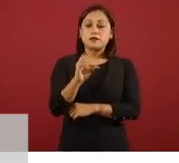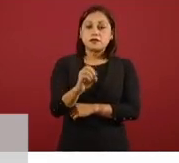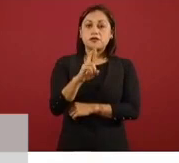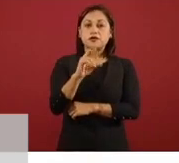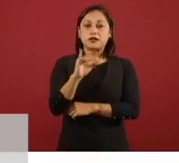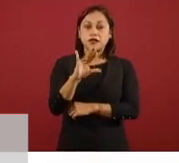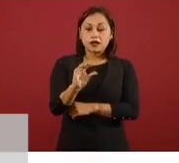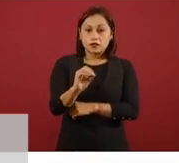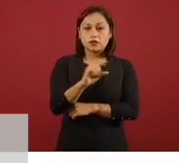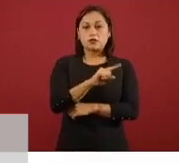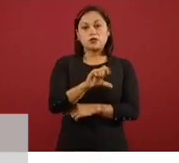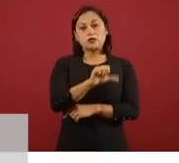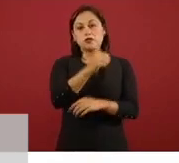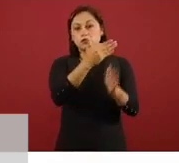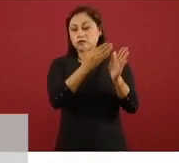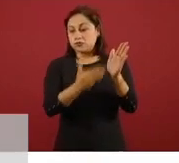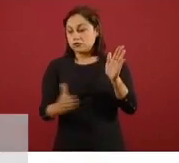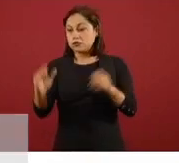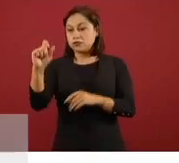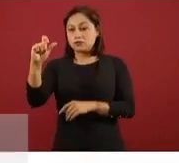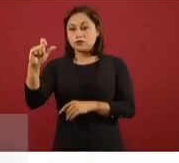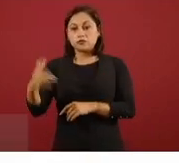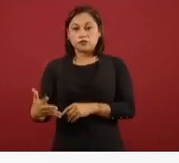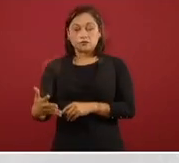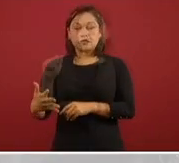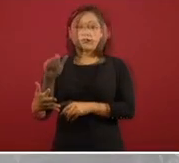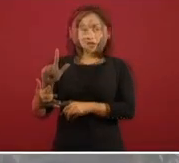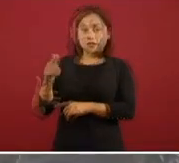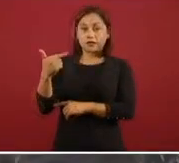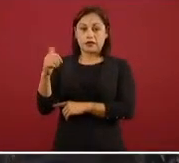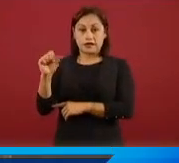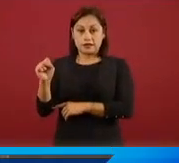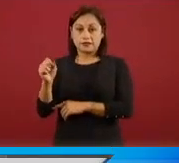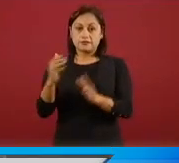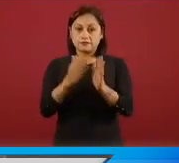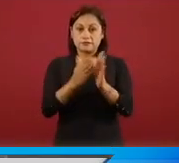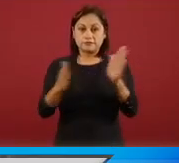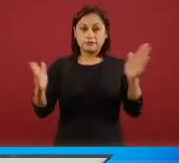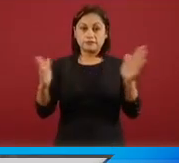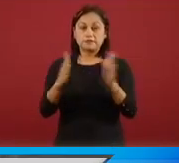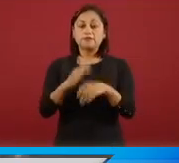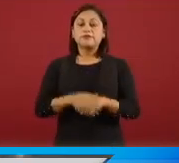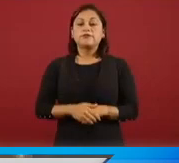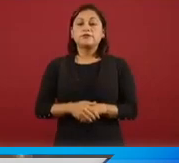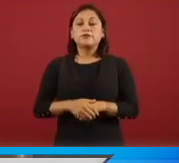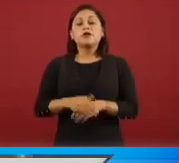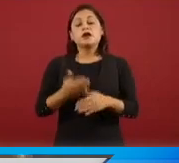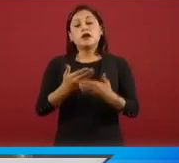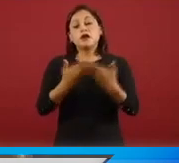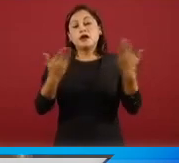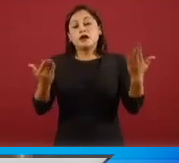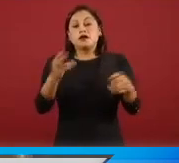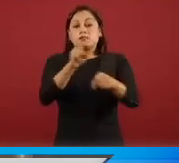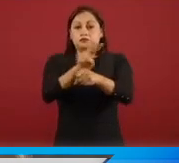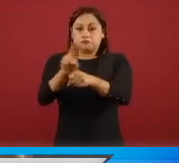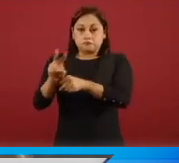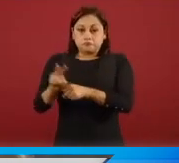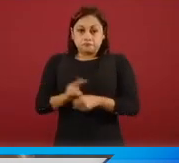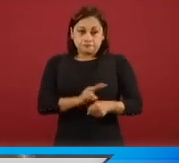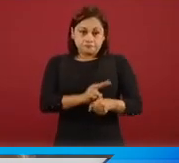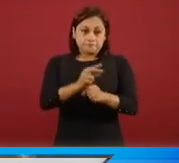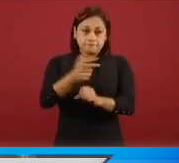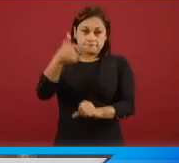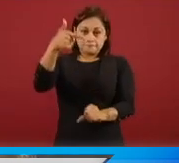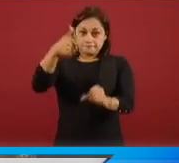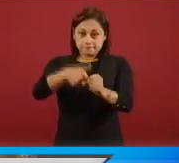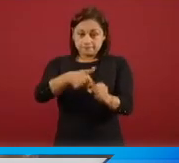refiriéndose a ir en pineda de reportero de tv azteca precios de las gasolinas y gas precio promedio por